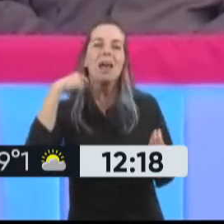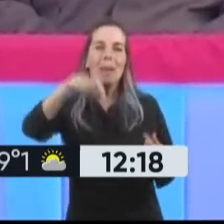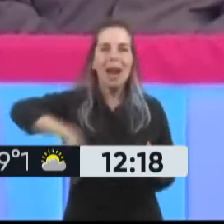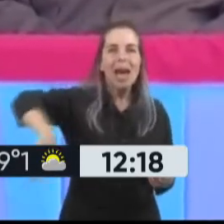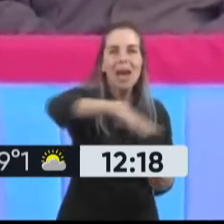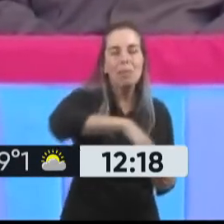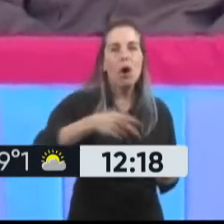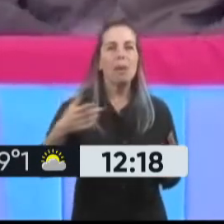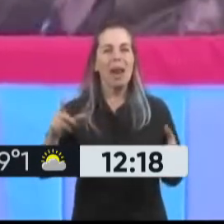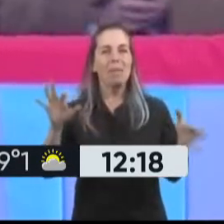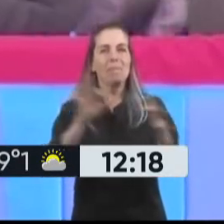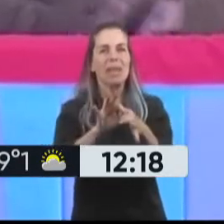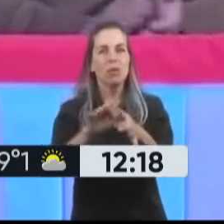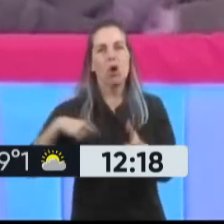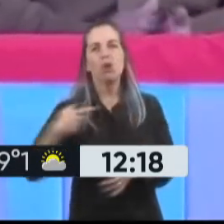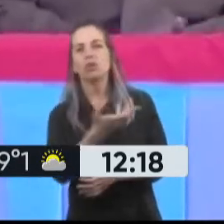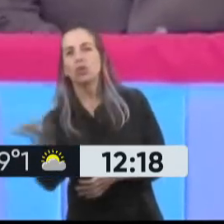con el campo argentino.